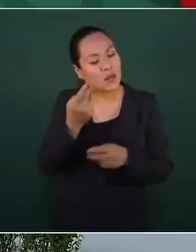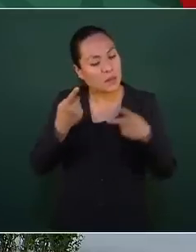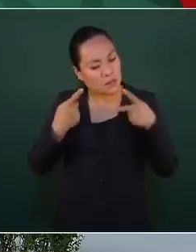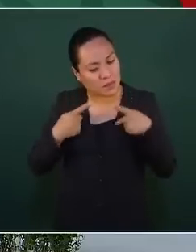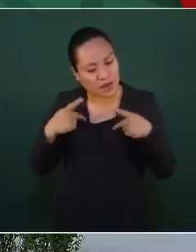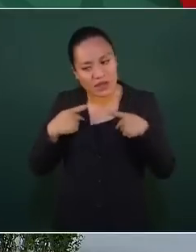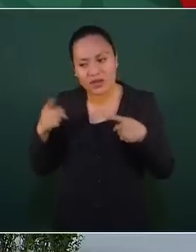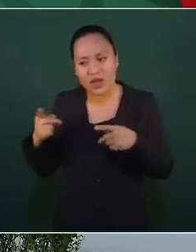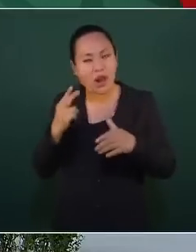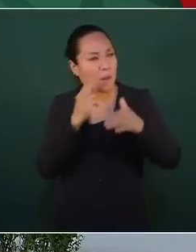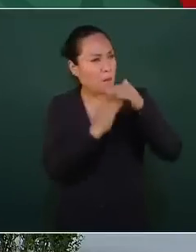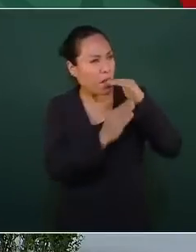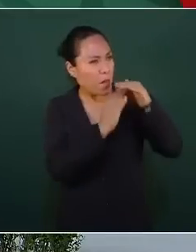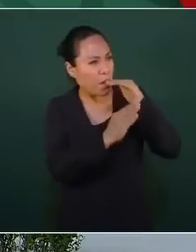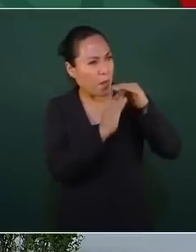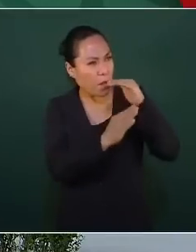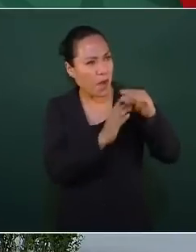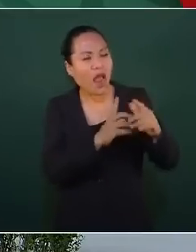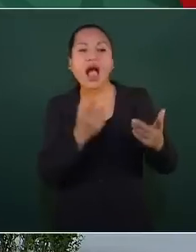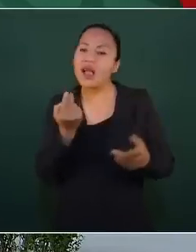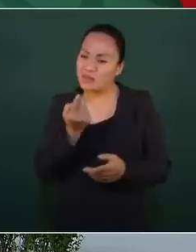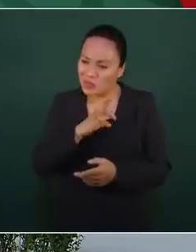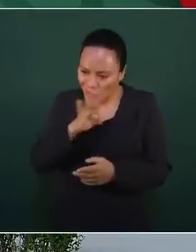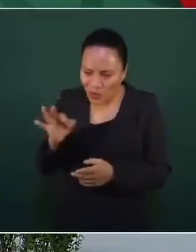los migrantes